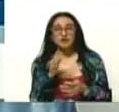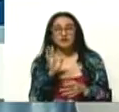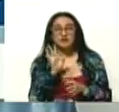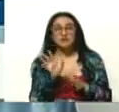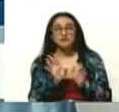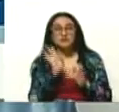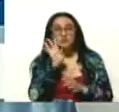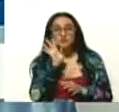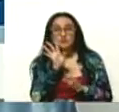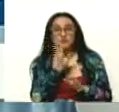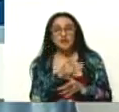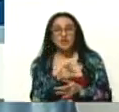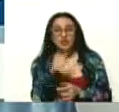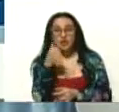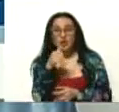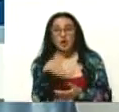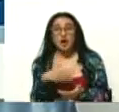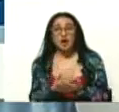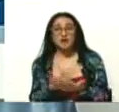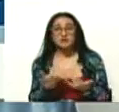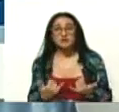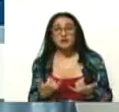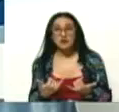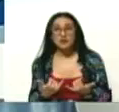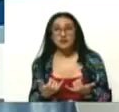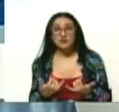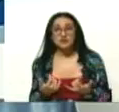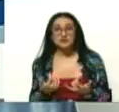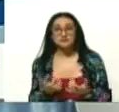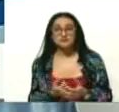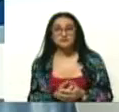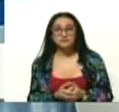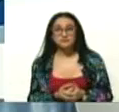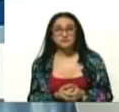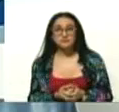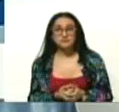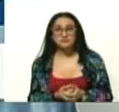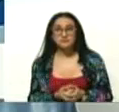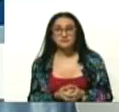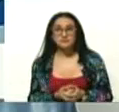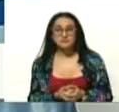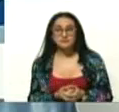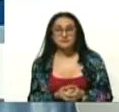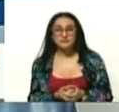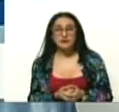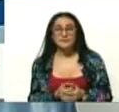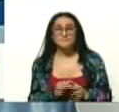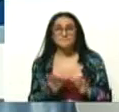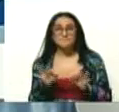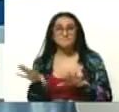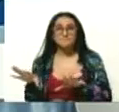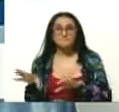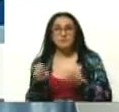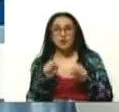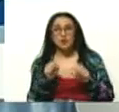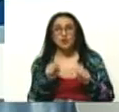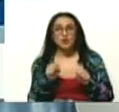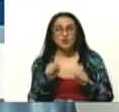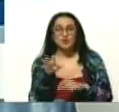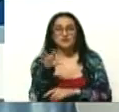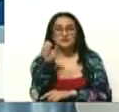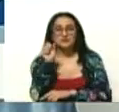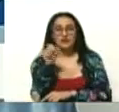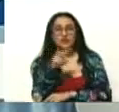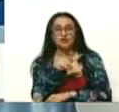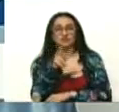droga. A la fecha, las autoridades venezolanas en su conjunto han incautado